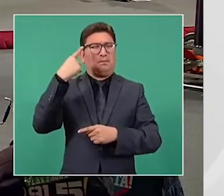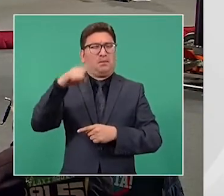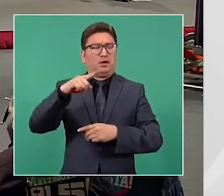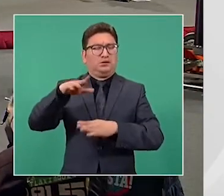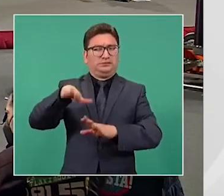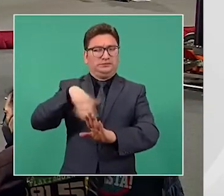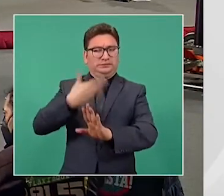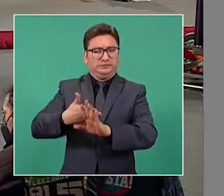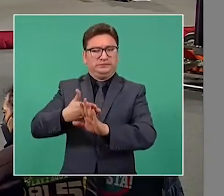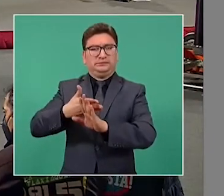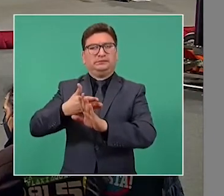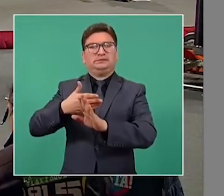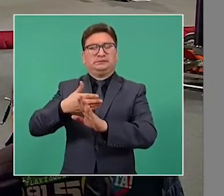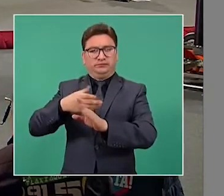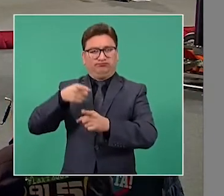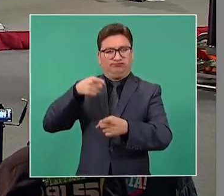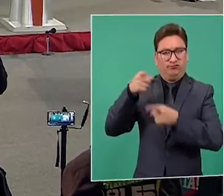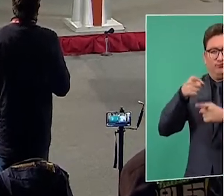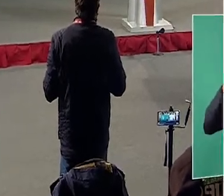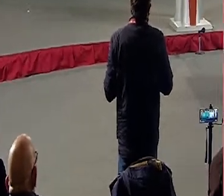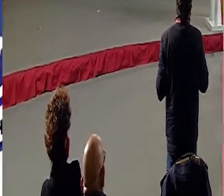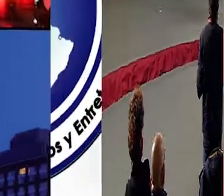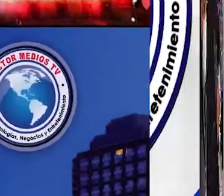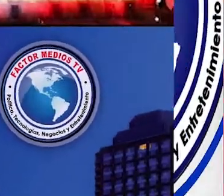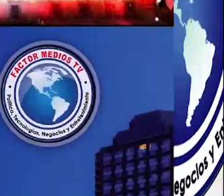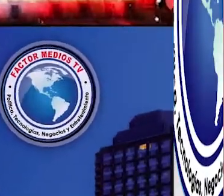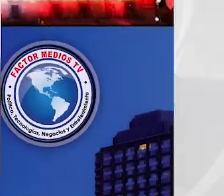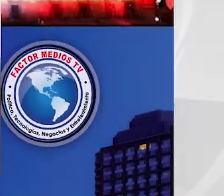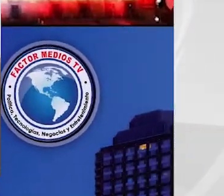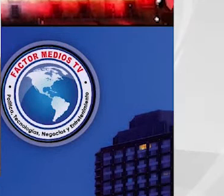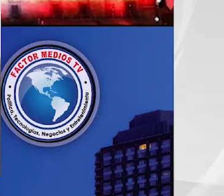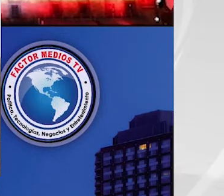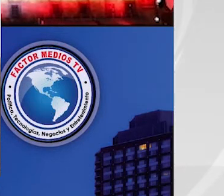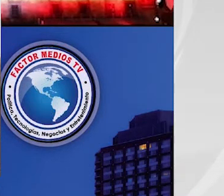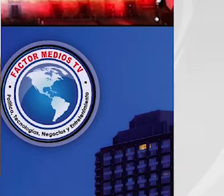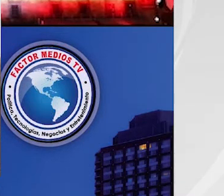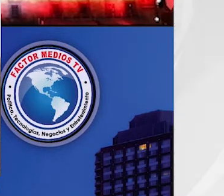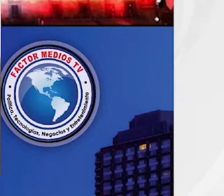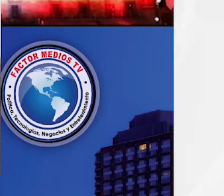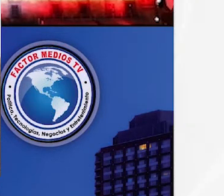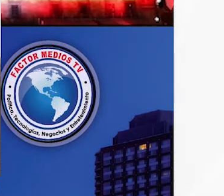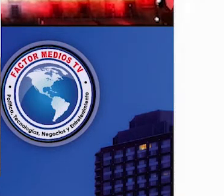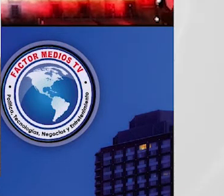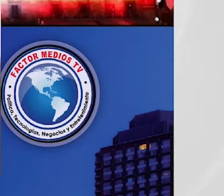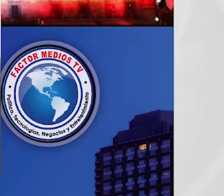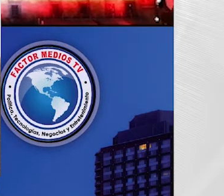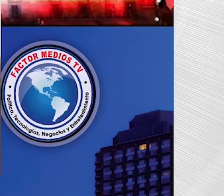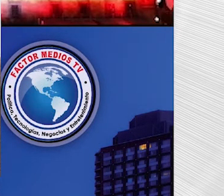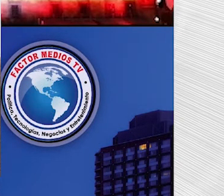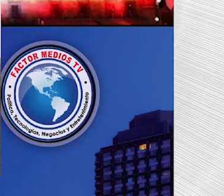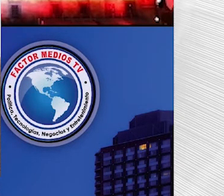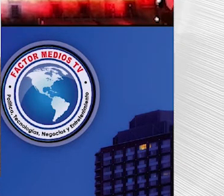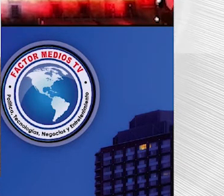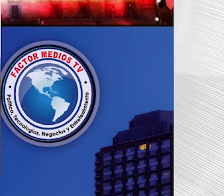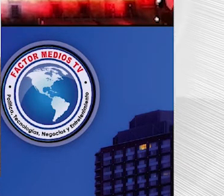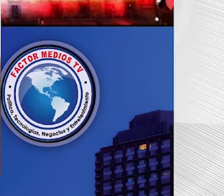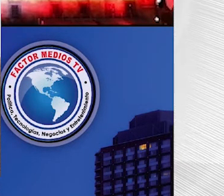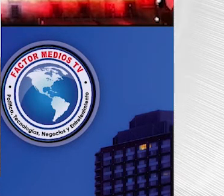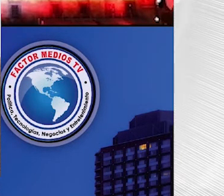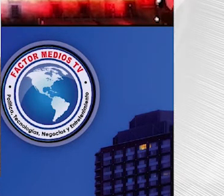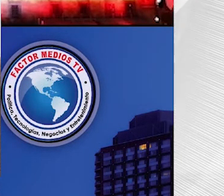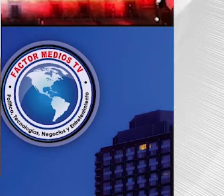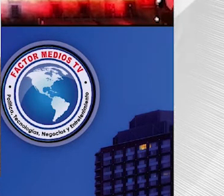para hostigar a los periodistas. Y ahora vemos que también en cuanto a la libertad de